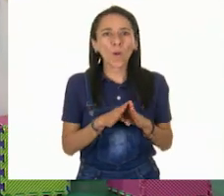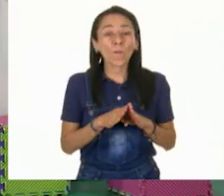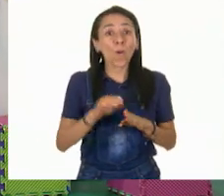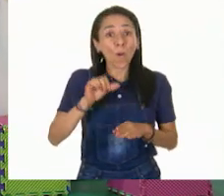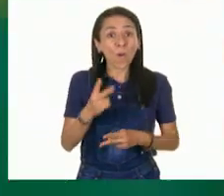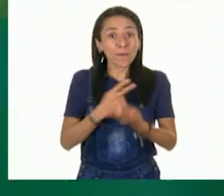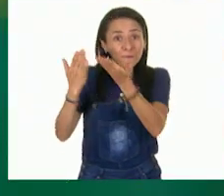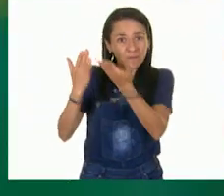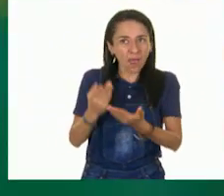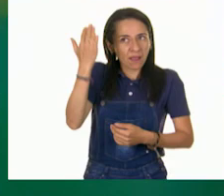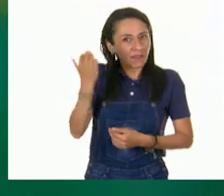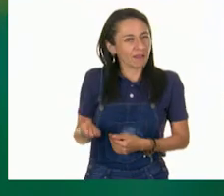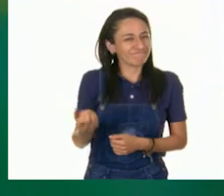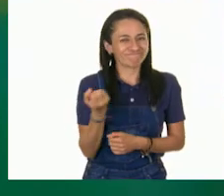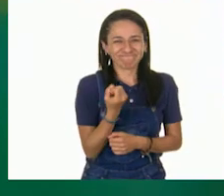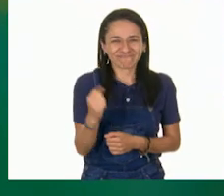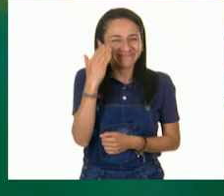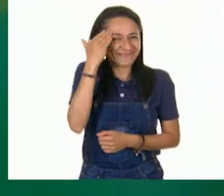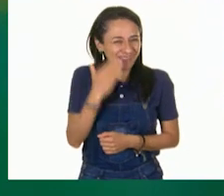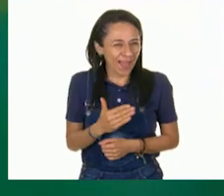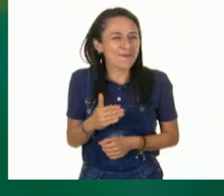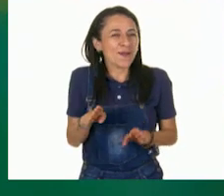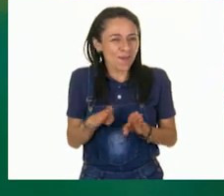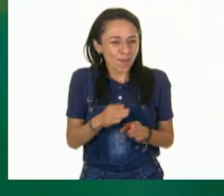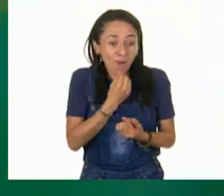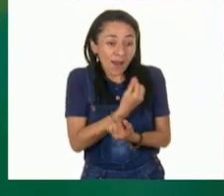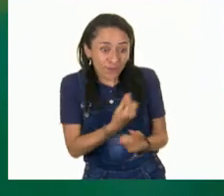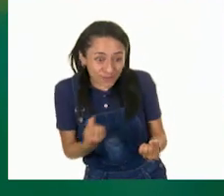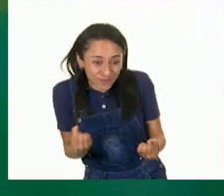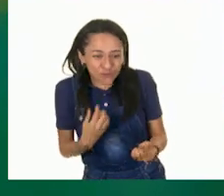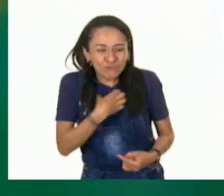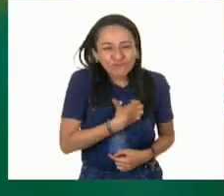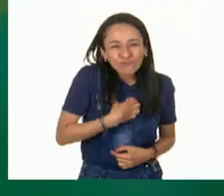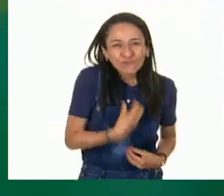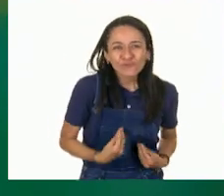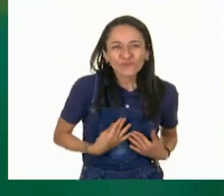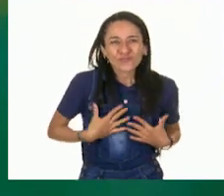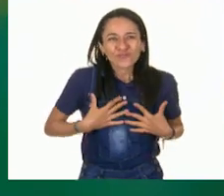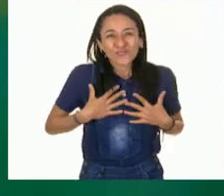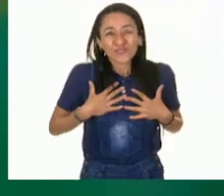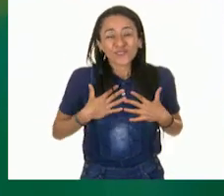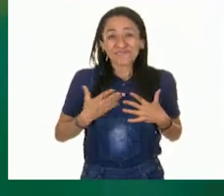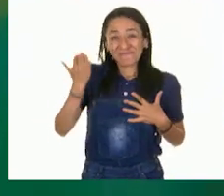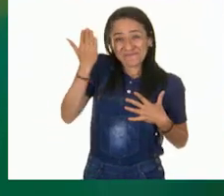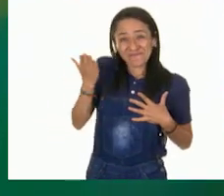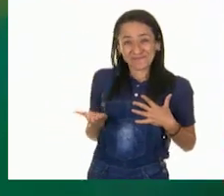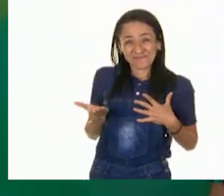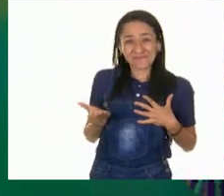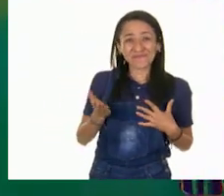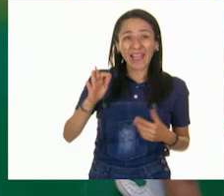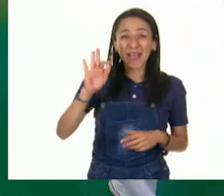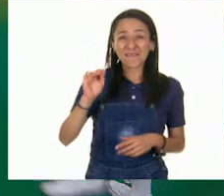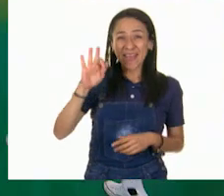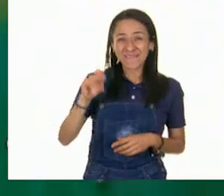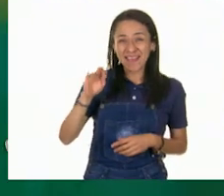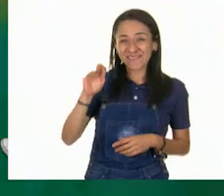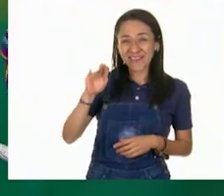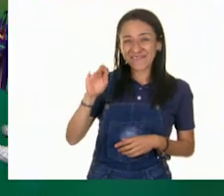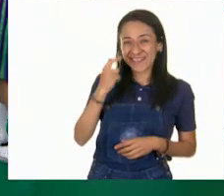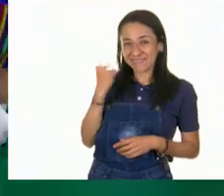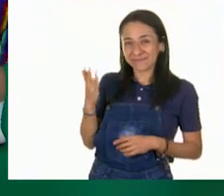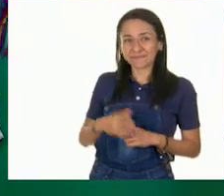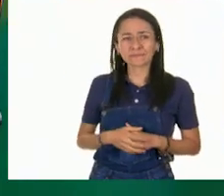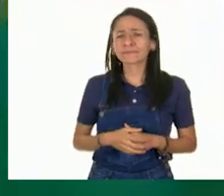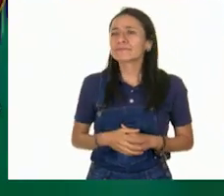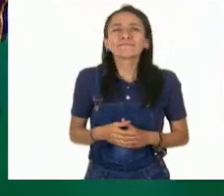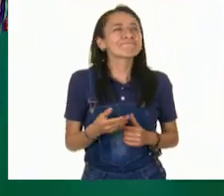y niños. Yo quisiera presentarles a Feferefe con nosotros. Ven conmigo, vamos a